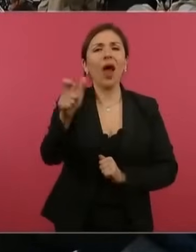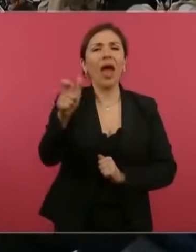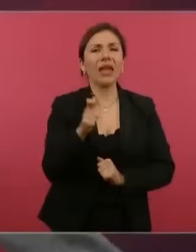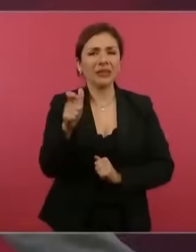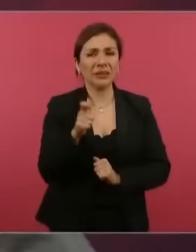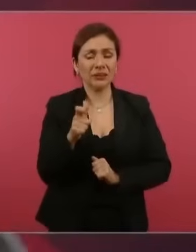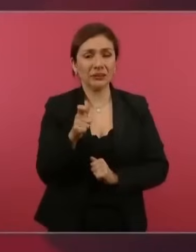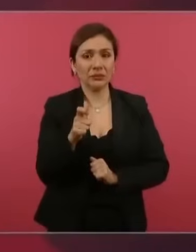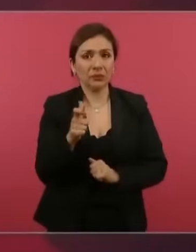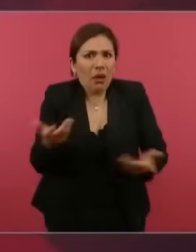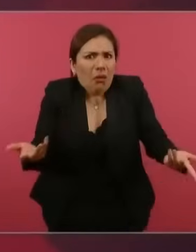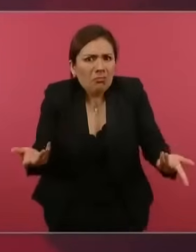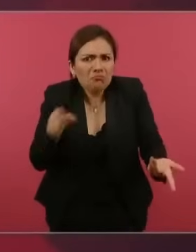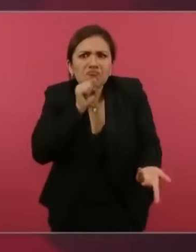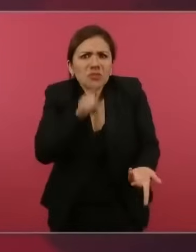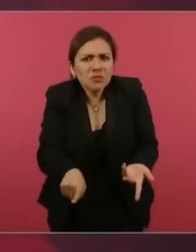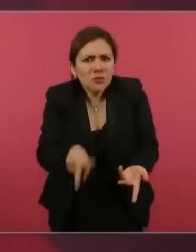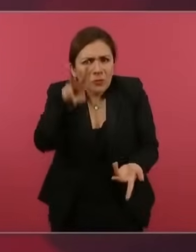mentí.